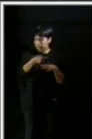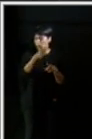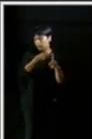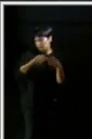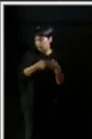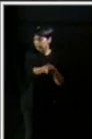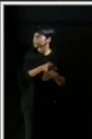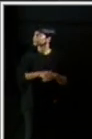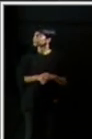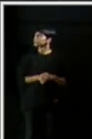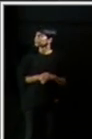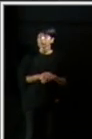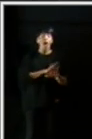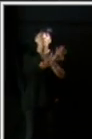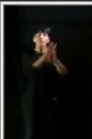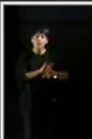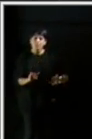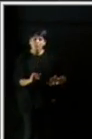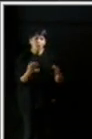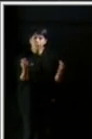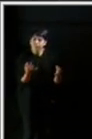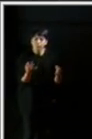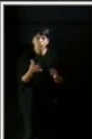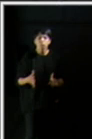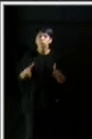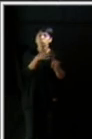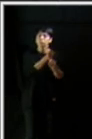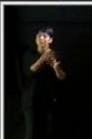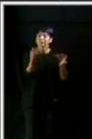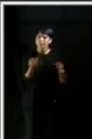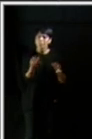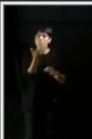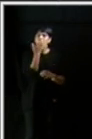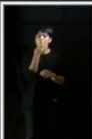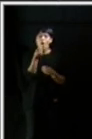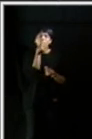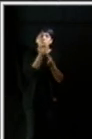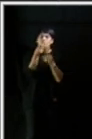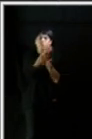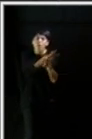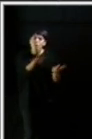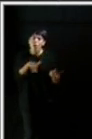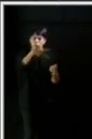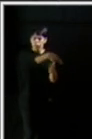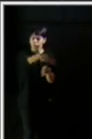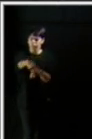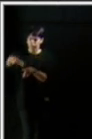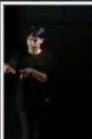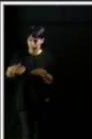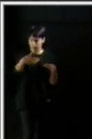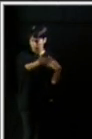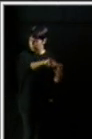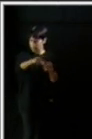la felicidad en este caso me estoy refiriendo a conseguir acabar con las infecciones estamos en unos